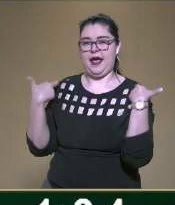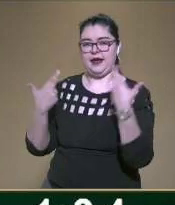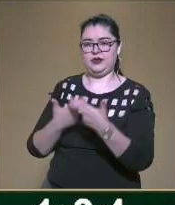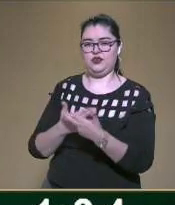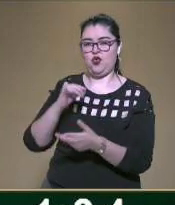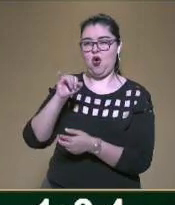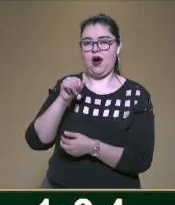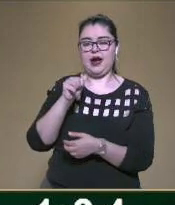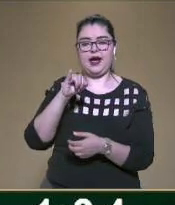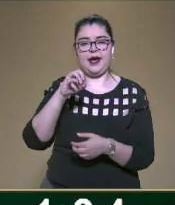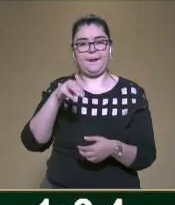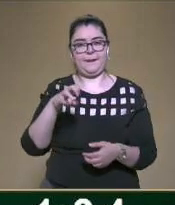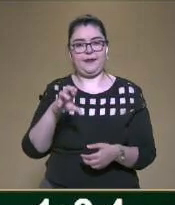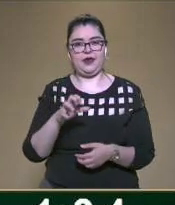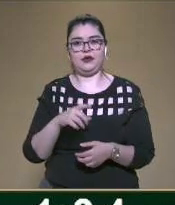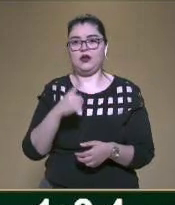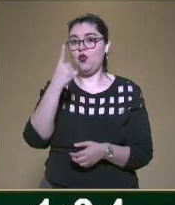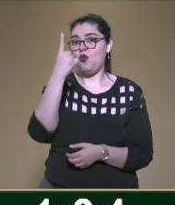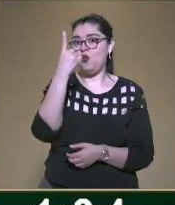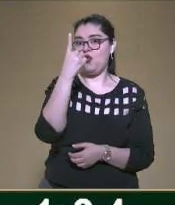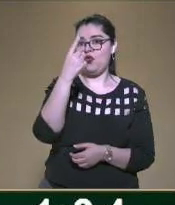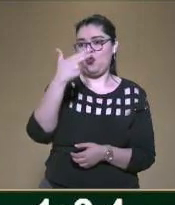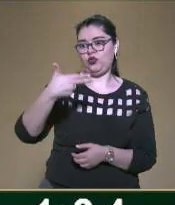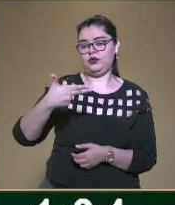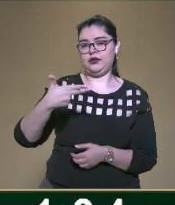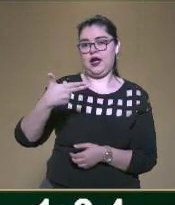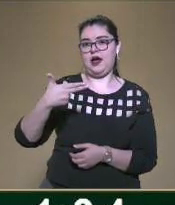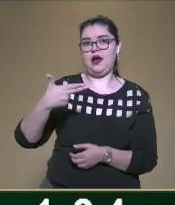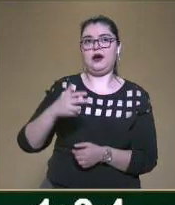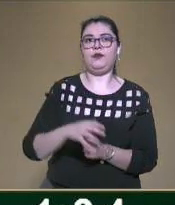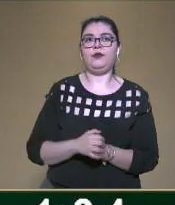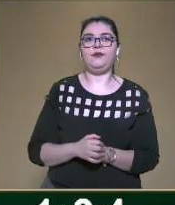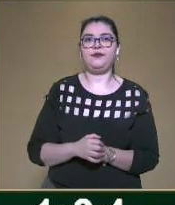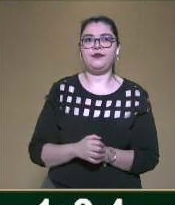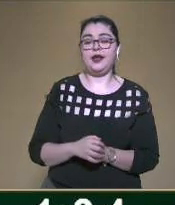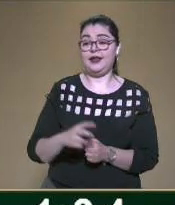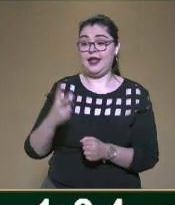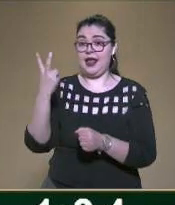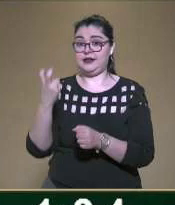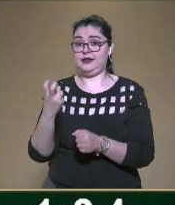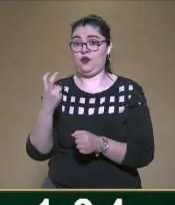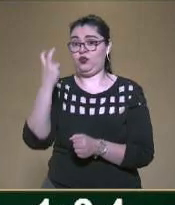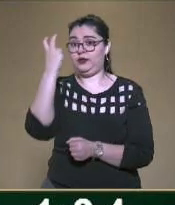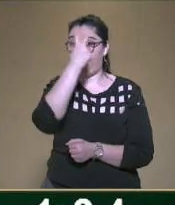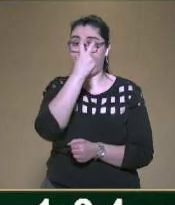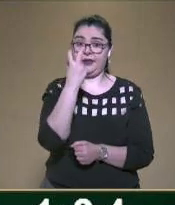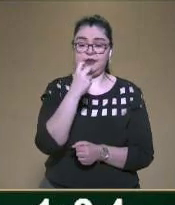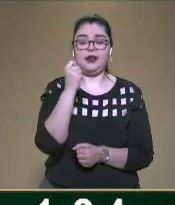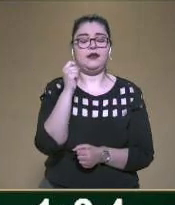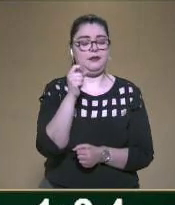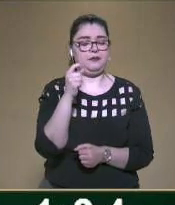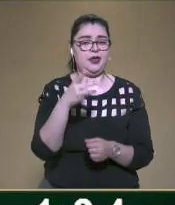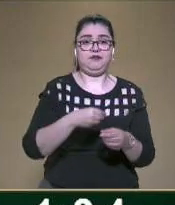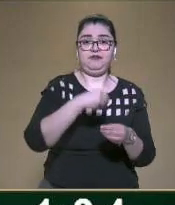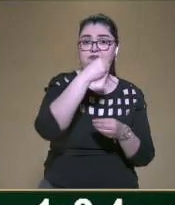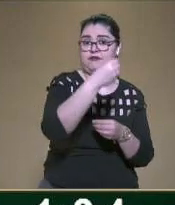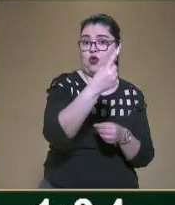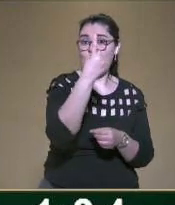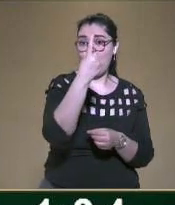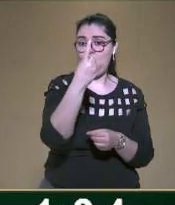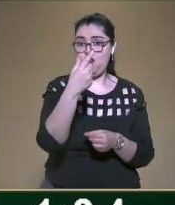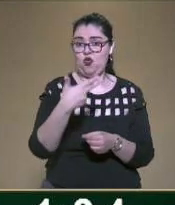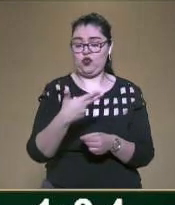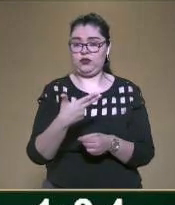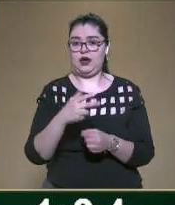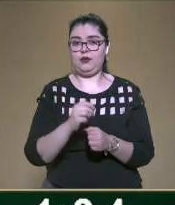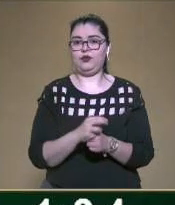1/8. La segunda pizza también le vamos a dar al maestro Jaime, 1/8. También me toca 1/8. Así es. La tercera